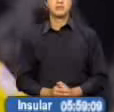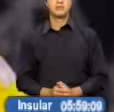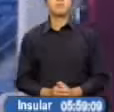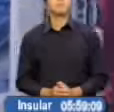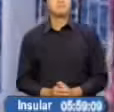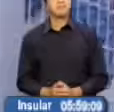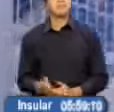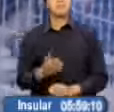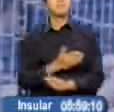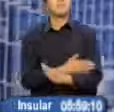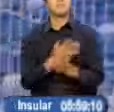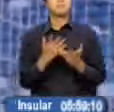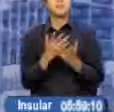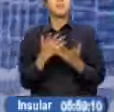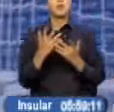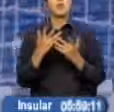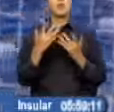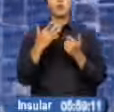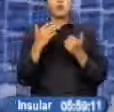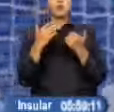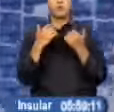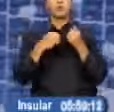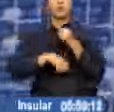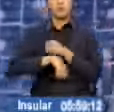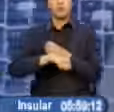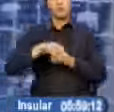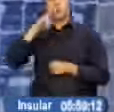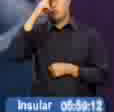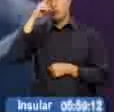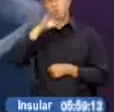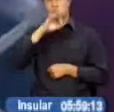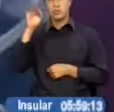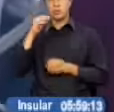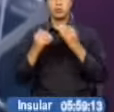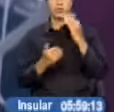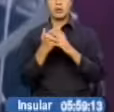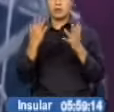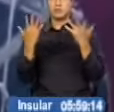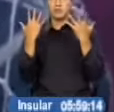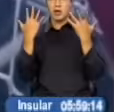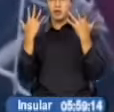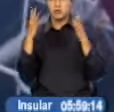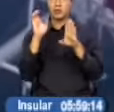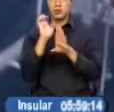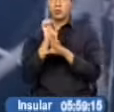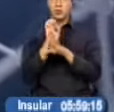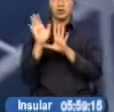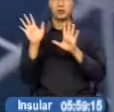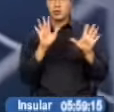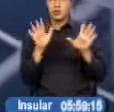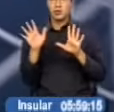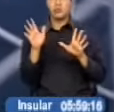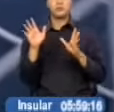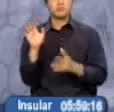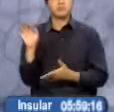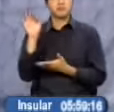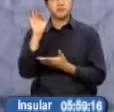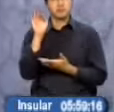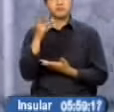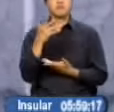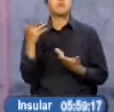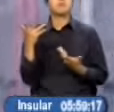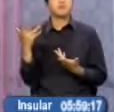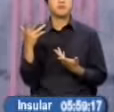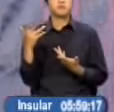recientemente traspasado al fútbol de méjico y consolidado en ecuador como las nuevas manos de la tri uno de los principales referentes del combinado nacional